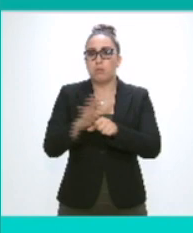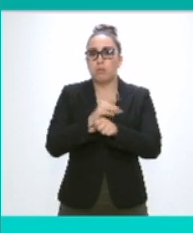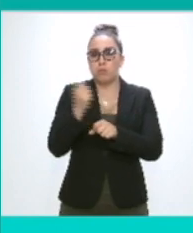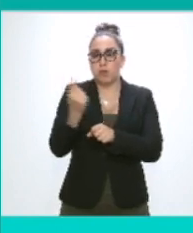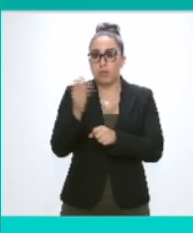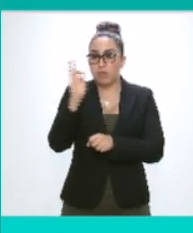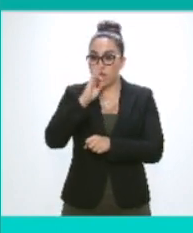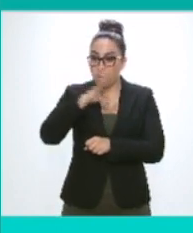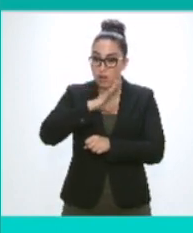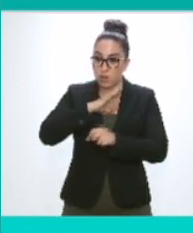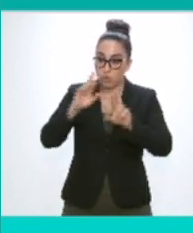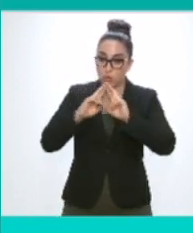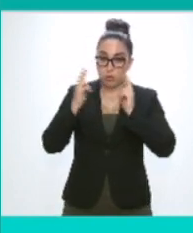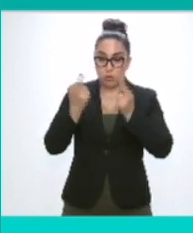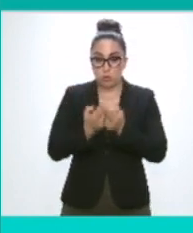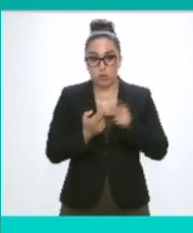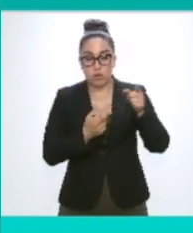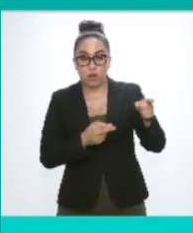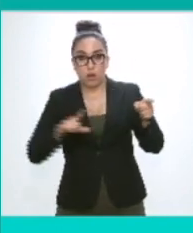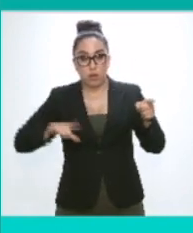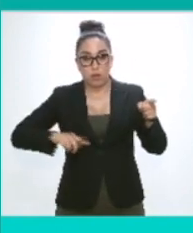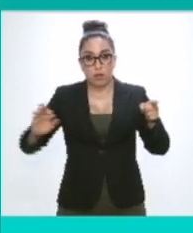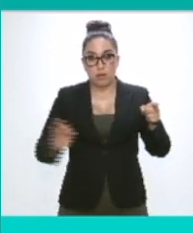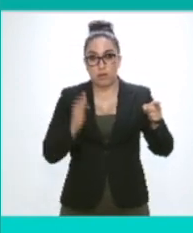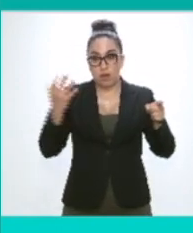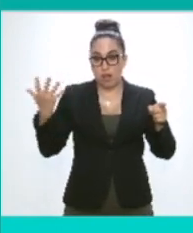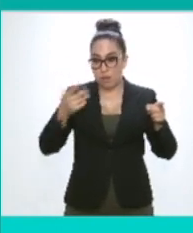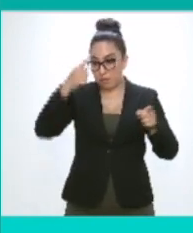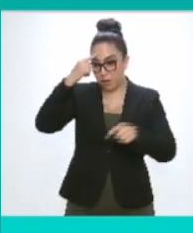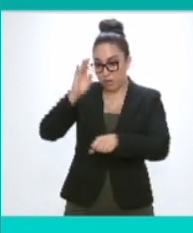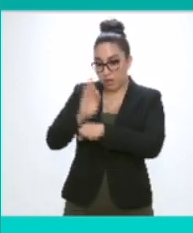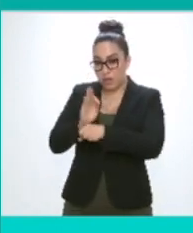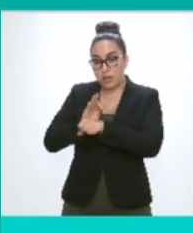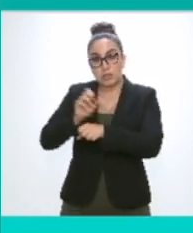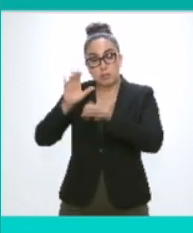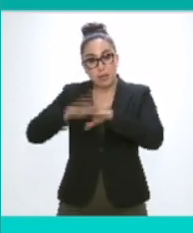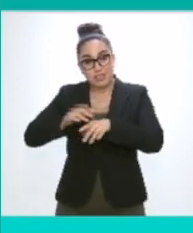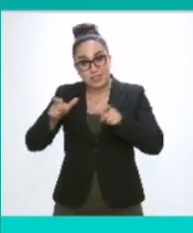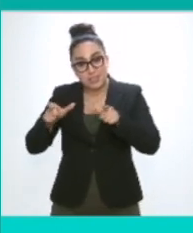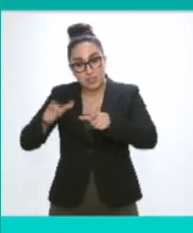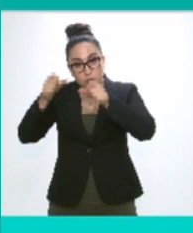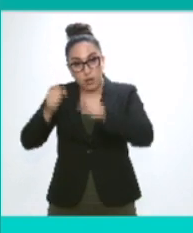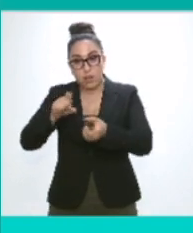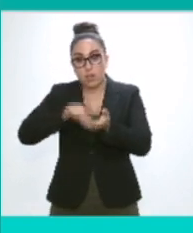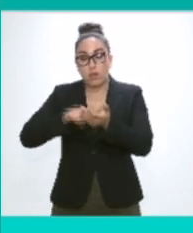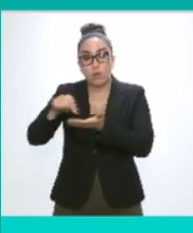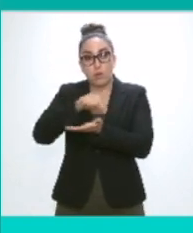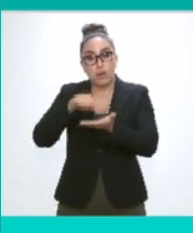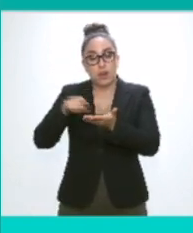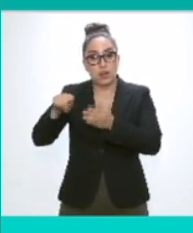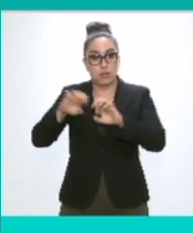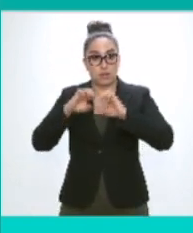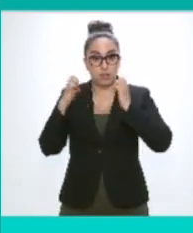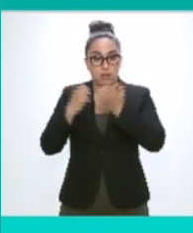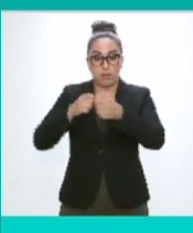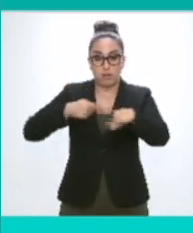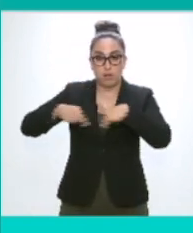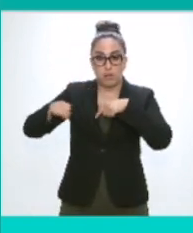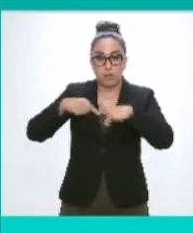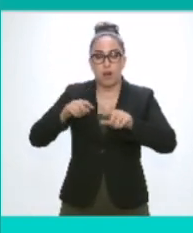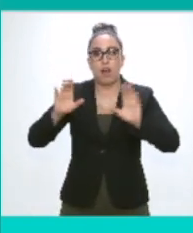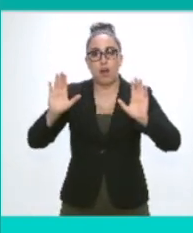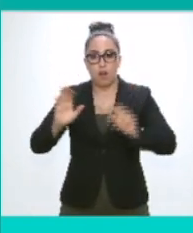de las autoridades para proveer de seguridad en los encuentros deportivos de esta naturaleza generan Pues un beneficio